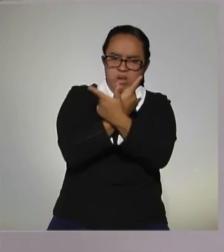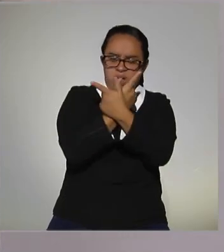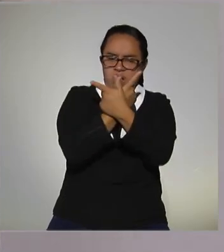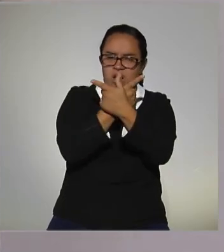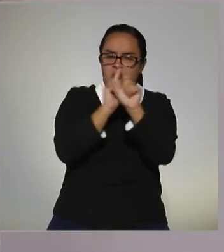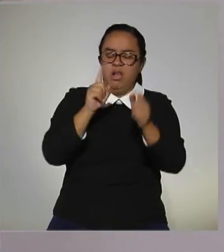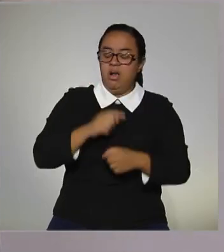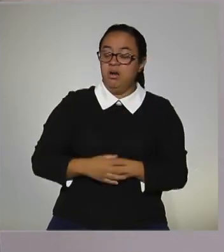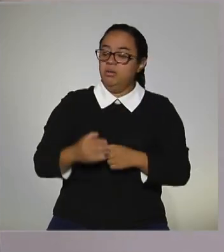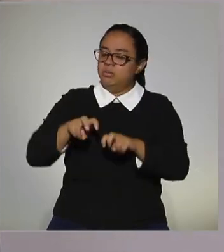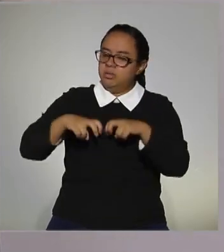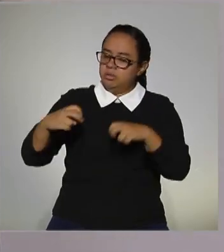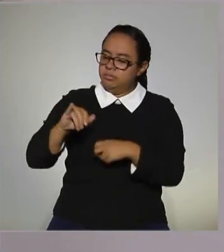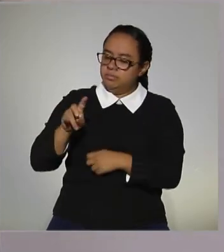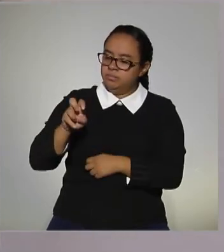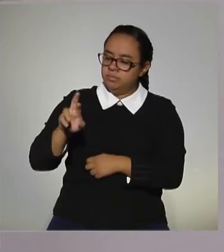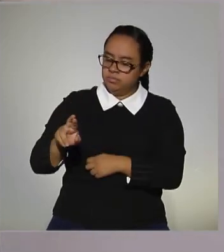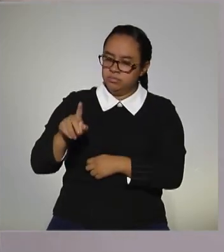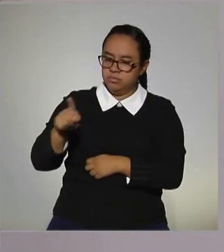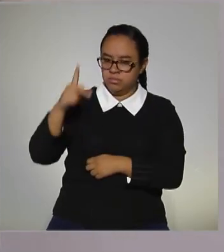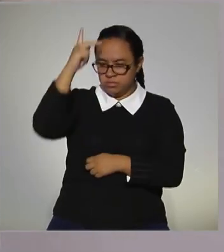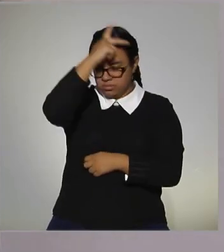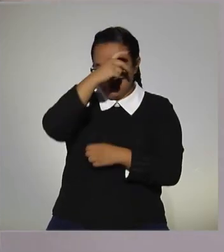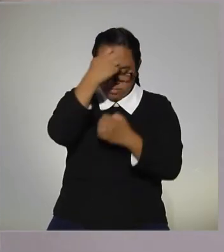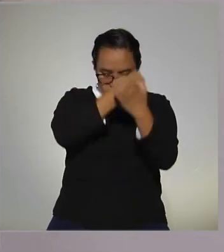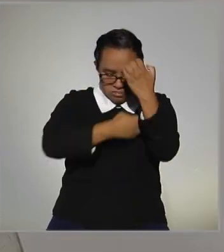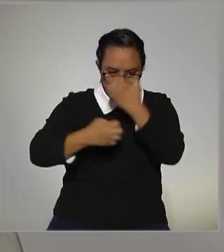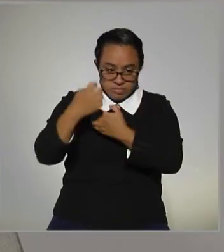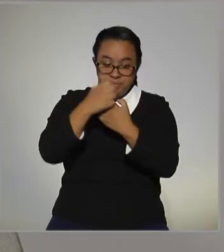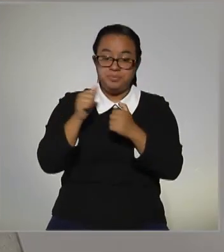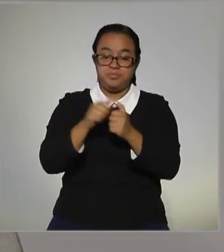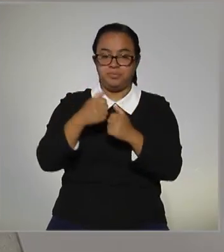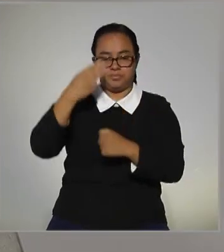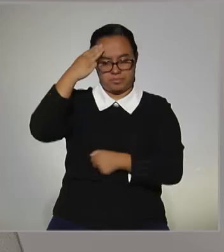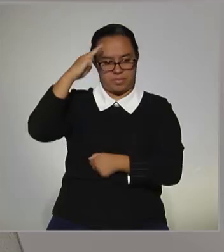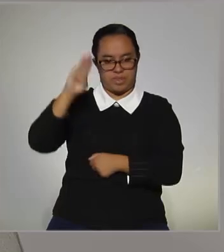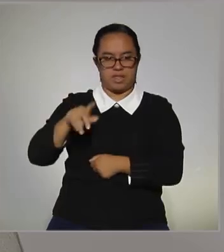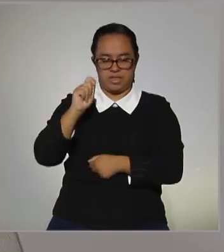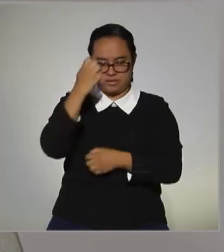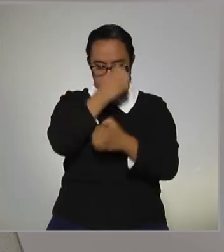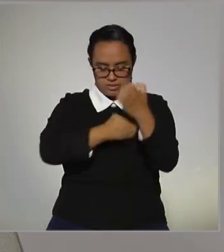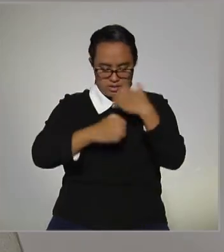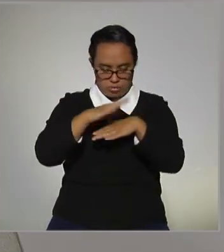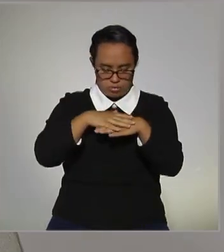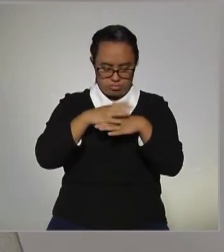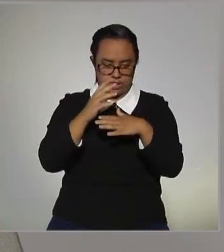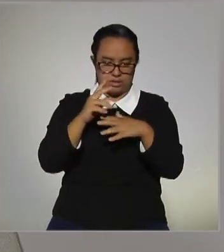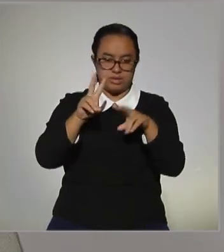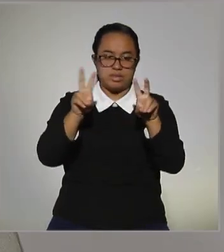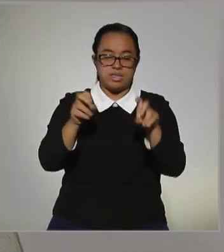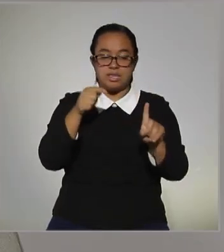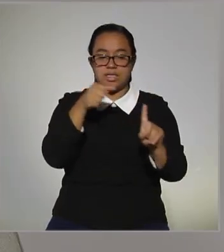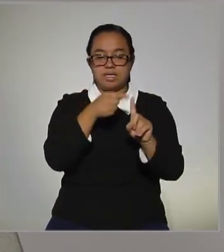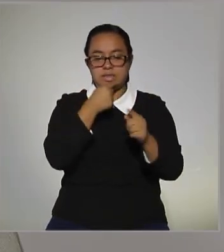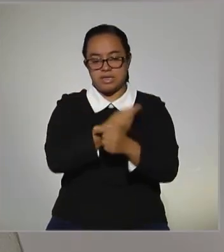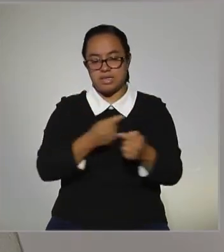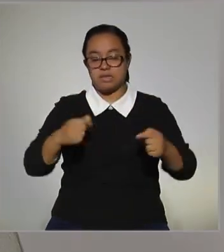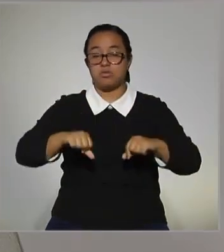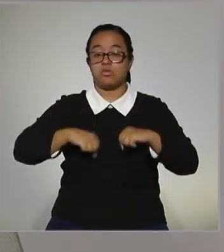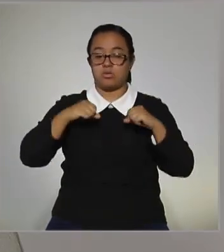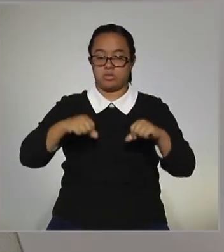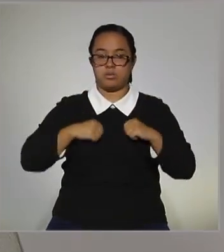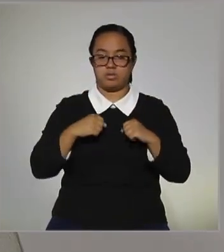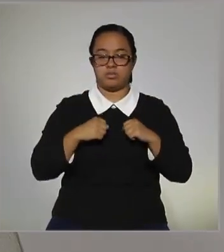nuestro panel. Javier Gómez Toledo, psicoanalista lacaniano con maestría en psicoanálisis y especialista en niños y adolescentes, doctorando